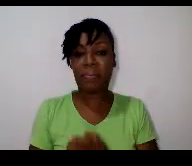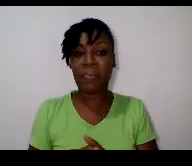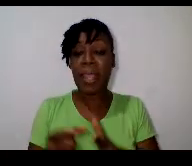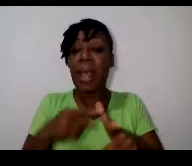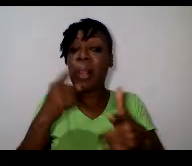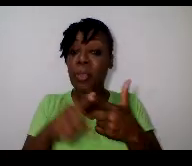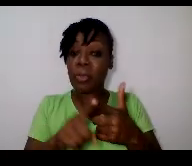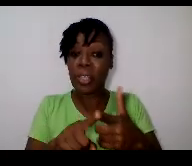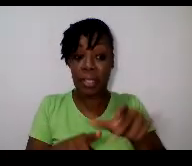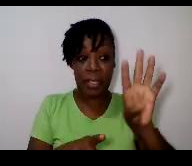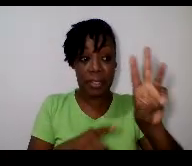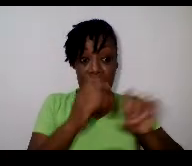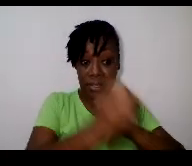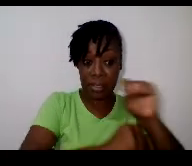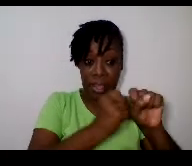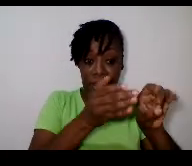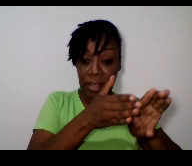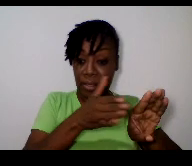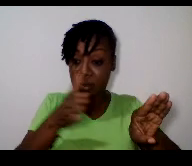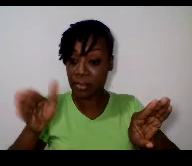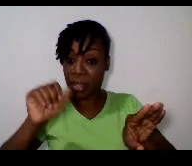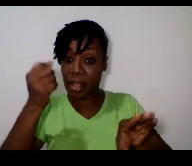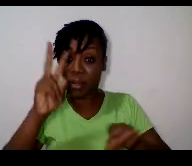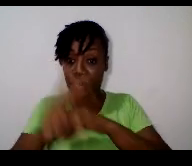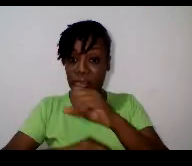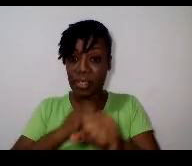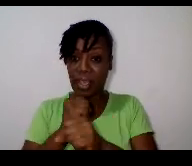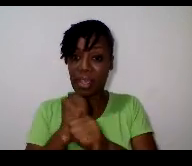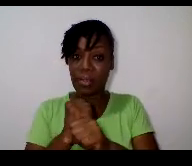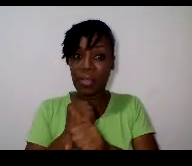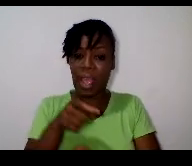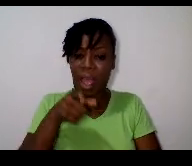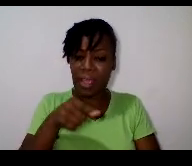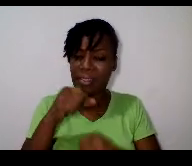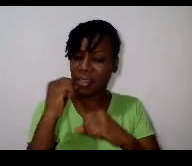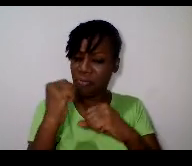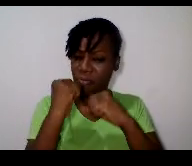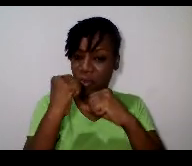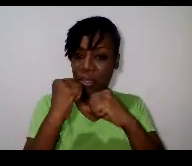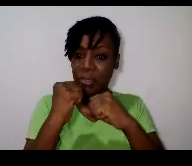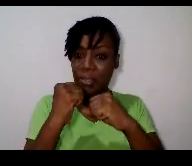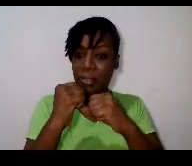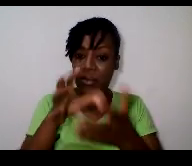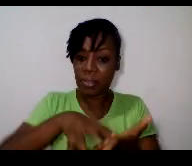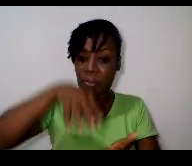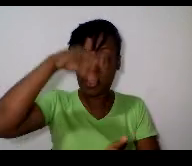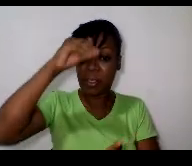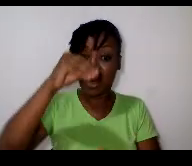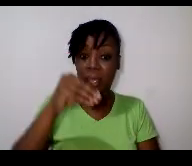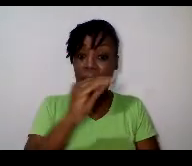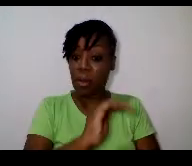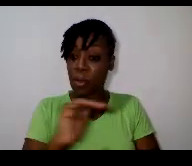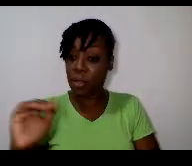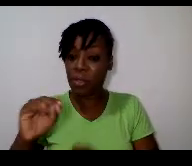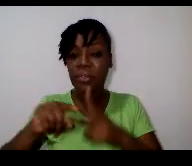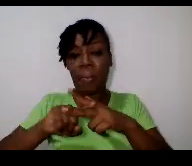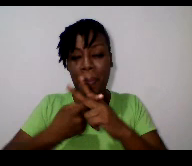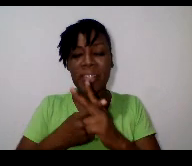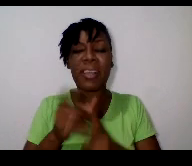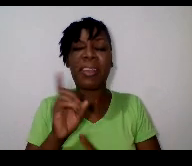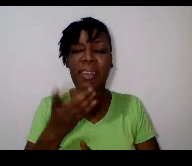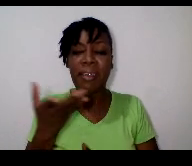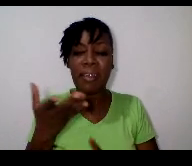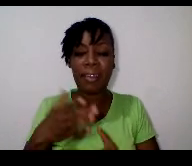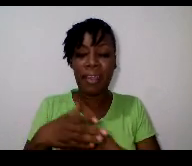12 años también es cuando se refuerzan los aprendizajes, cuando efectivamente los niños empiezan a ir a la escuela, cuando